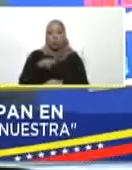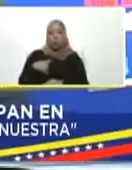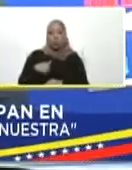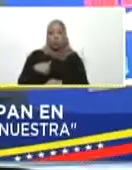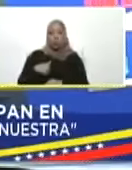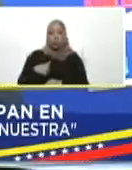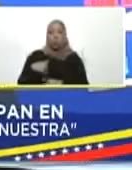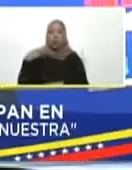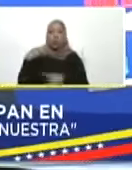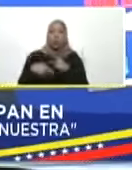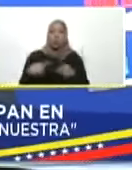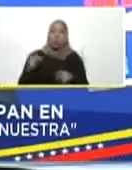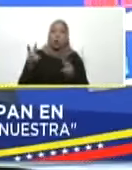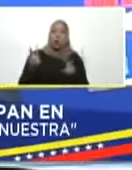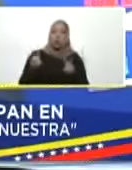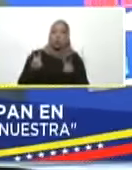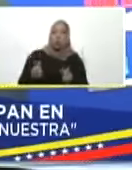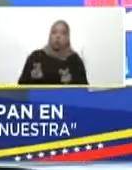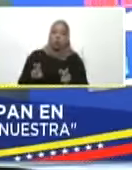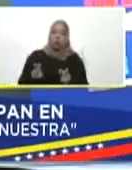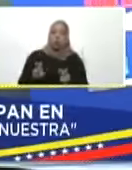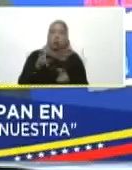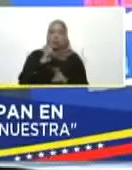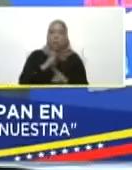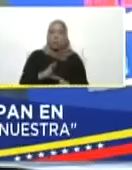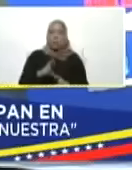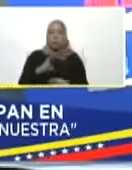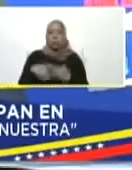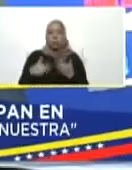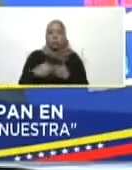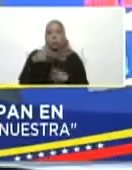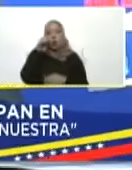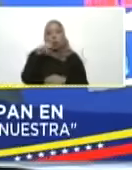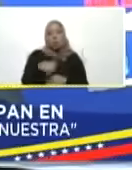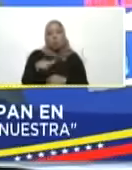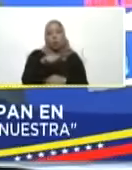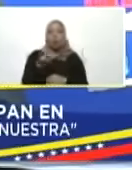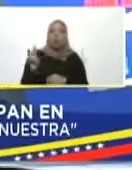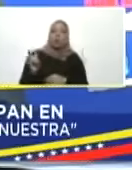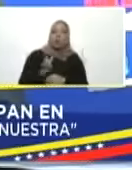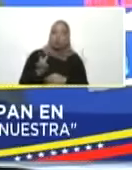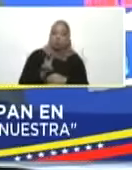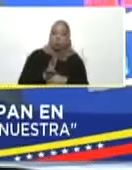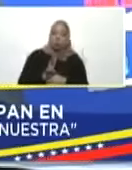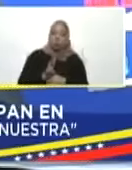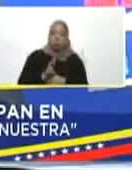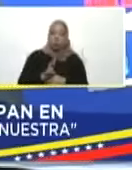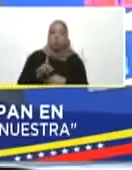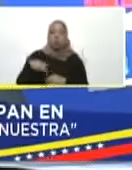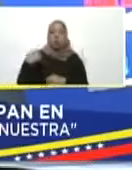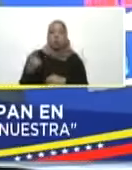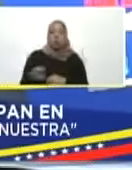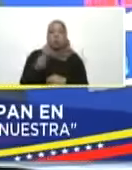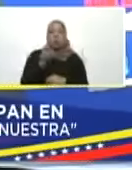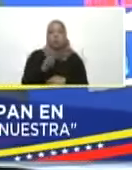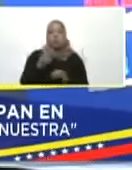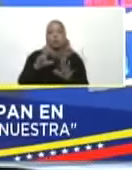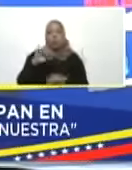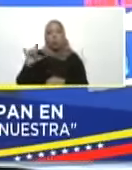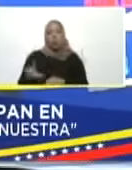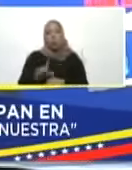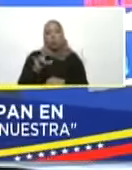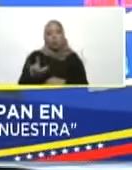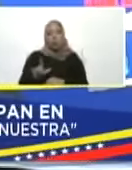la esclavitud nuevamente. Y esa es la respuesta que le tiene que dar el pueblo de Venezuela el próximo 28 de